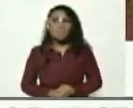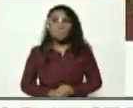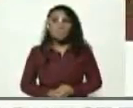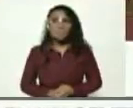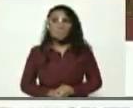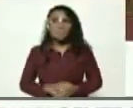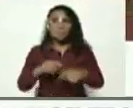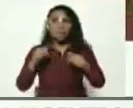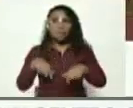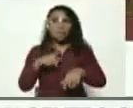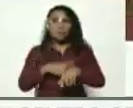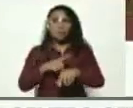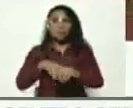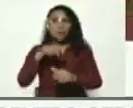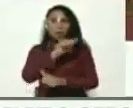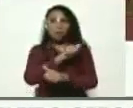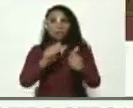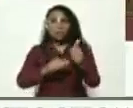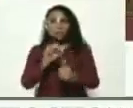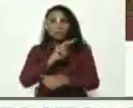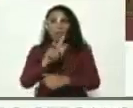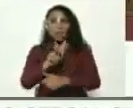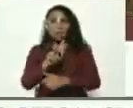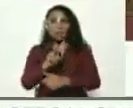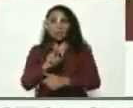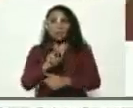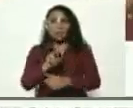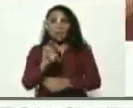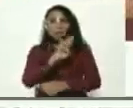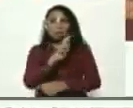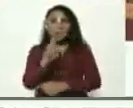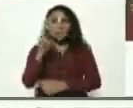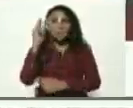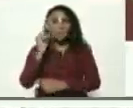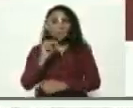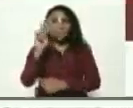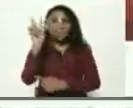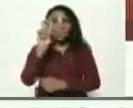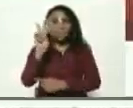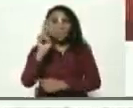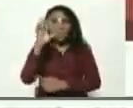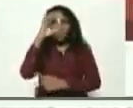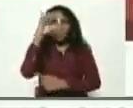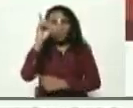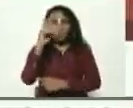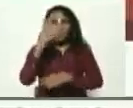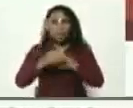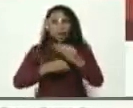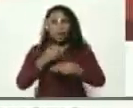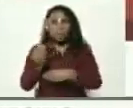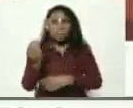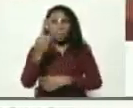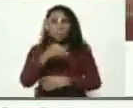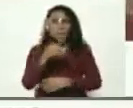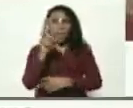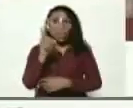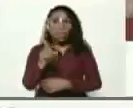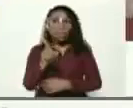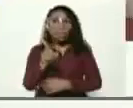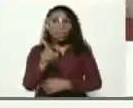En este momento, la vicepresidenta ejecutiva de la República, Delcy Rodríguez Torres, que además es